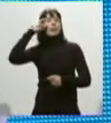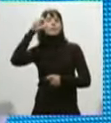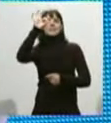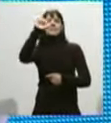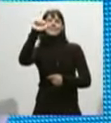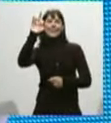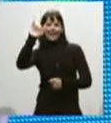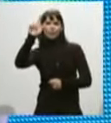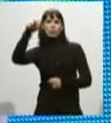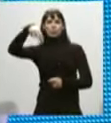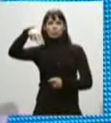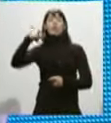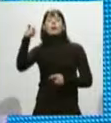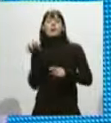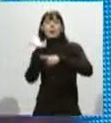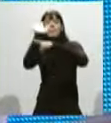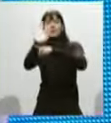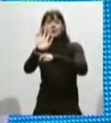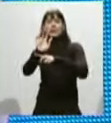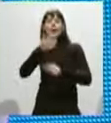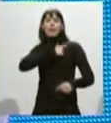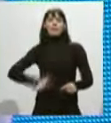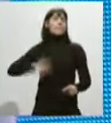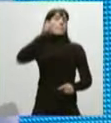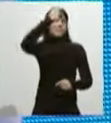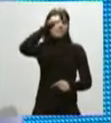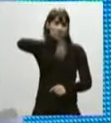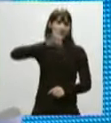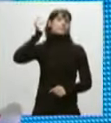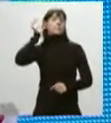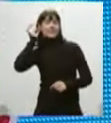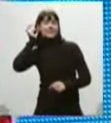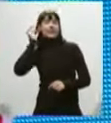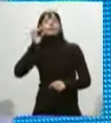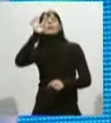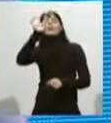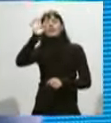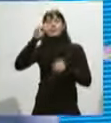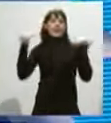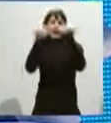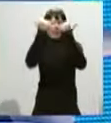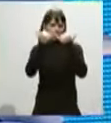Mr. Tertinzer Tenerife con la fantasía Entra en mi sueño.